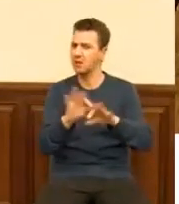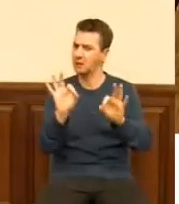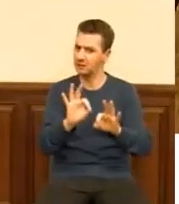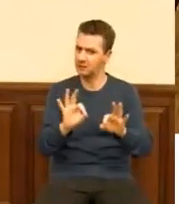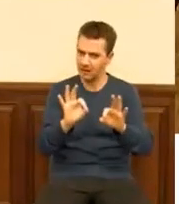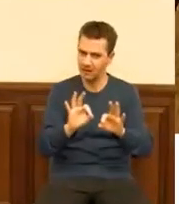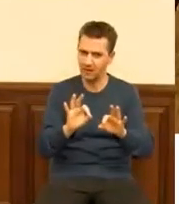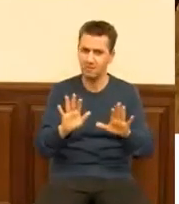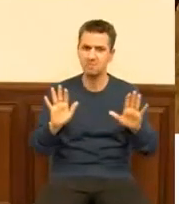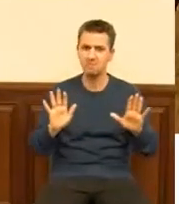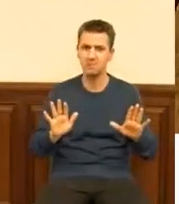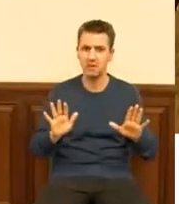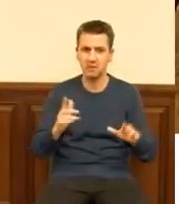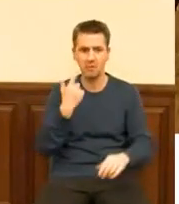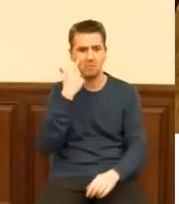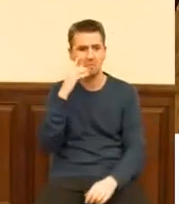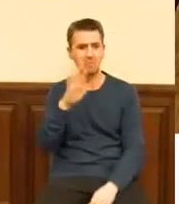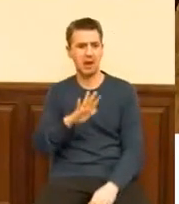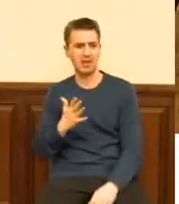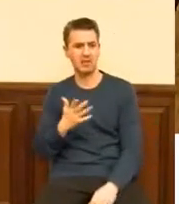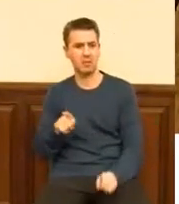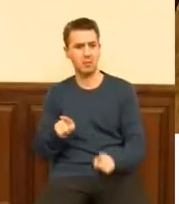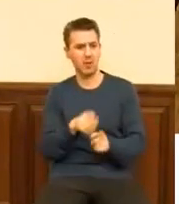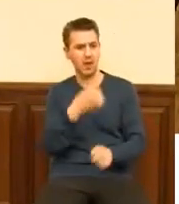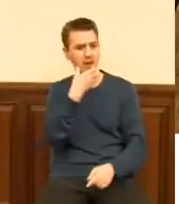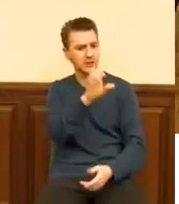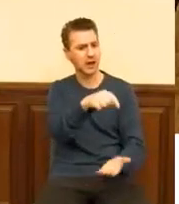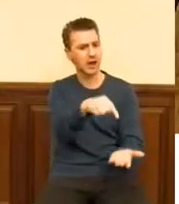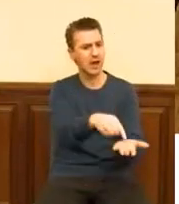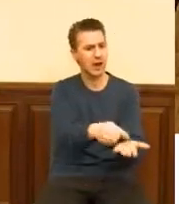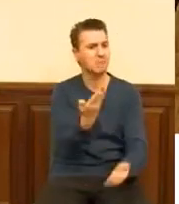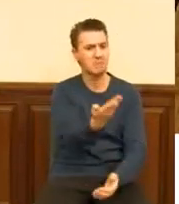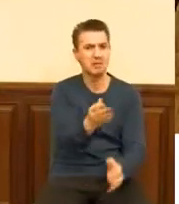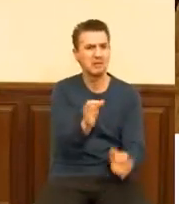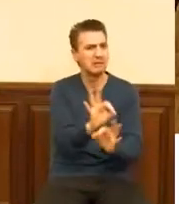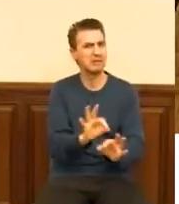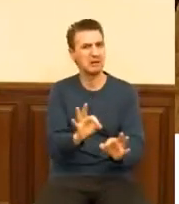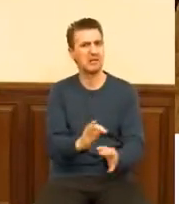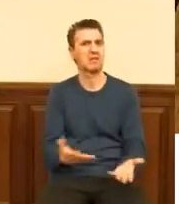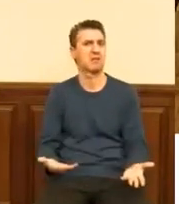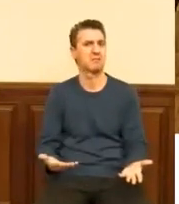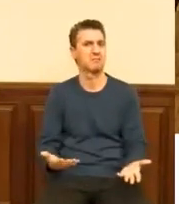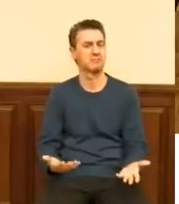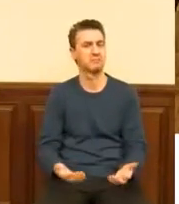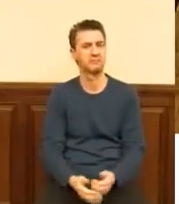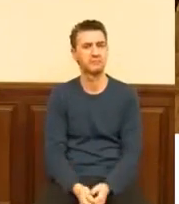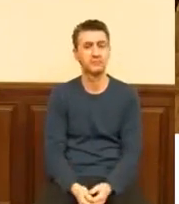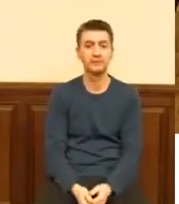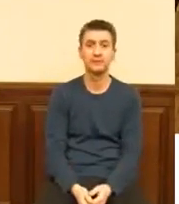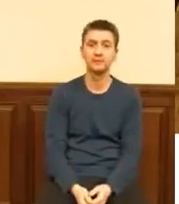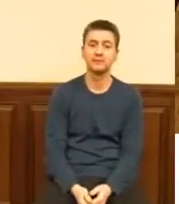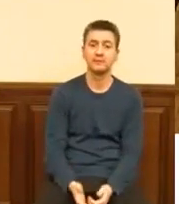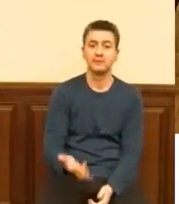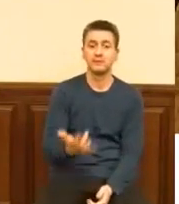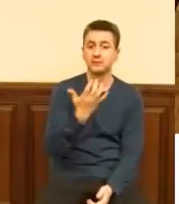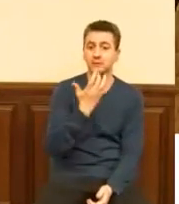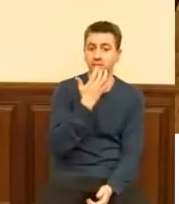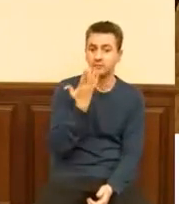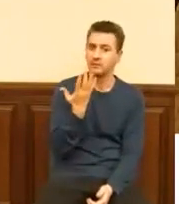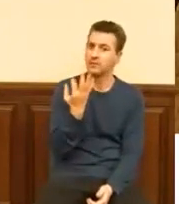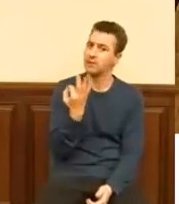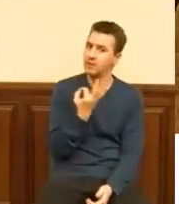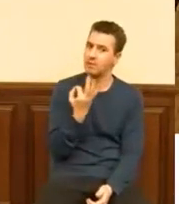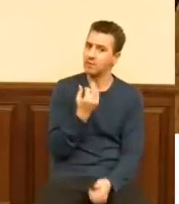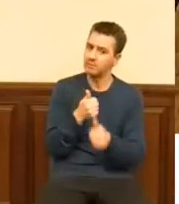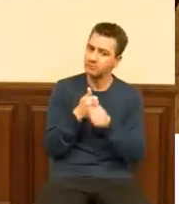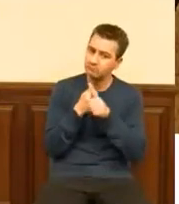pero parece que es que tampoco se le reclama, con lo cual, pues si no se le persigue, entre